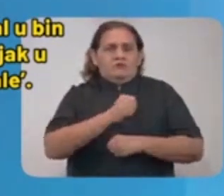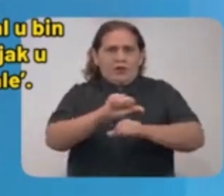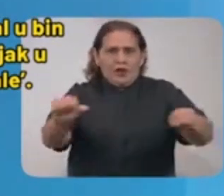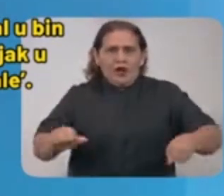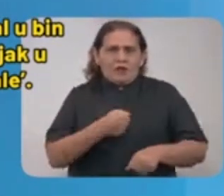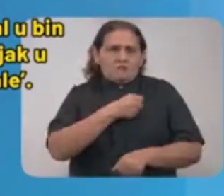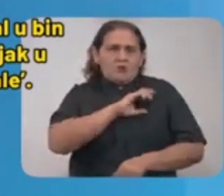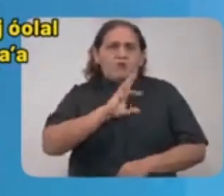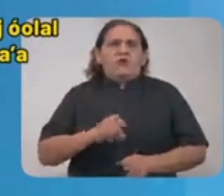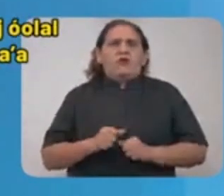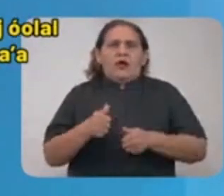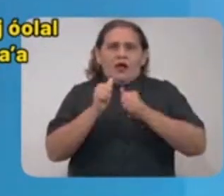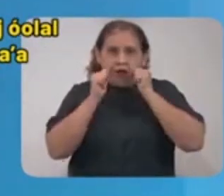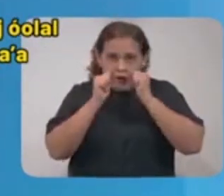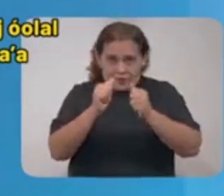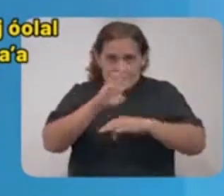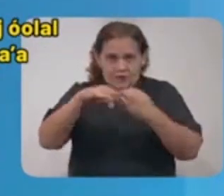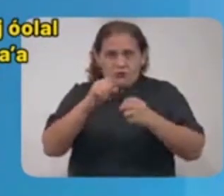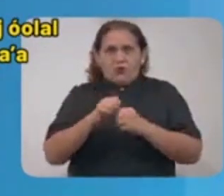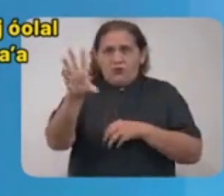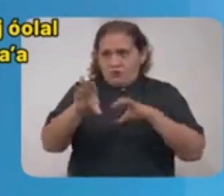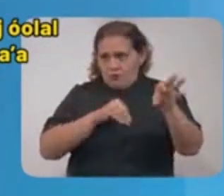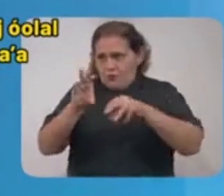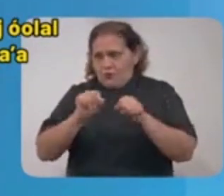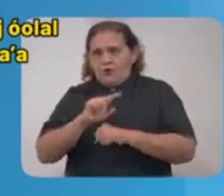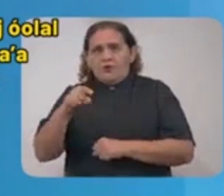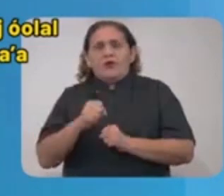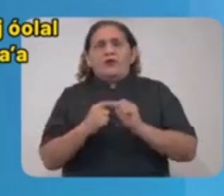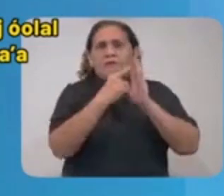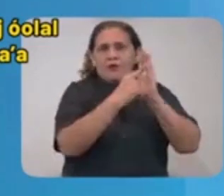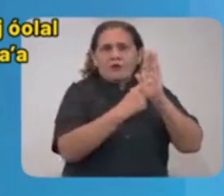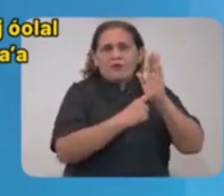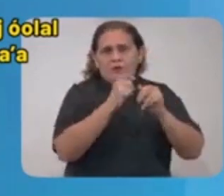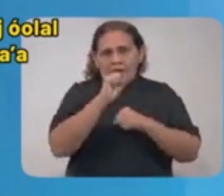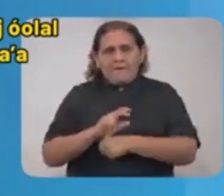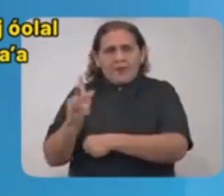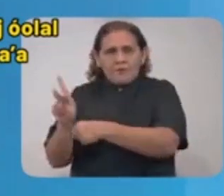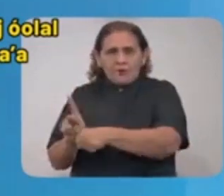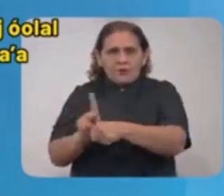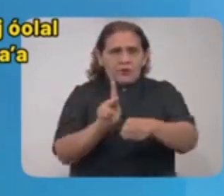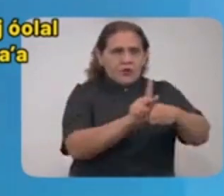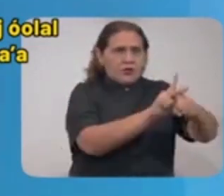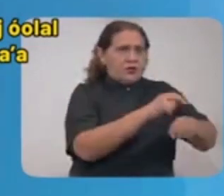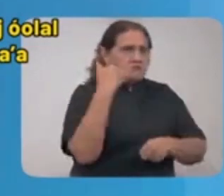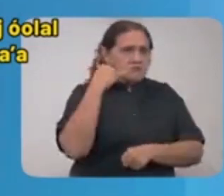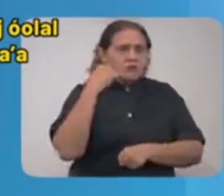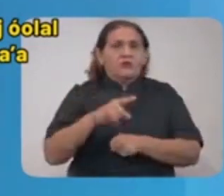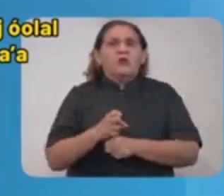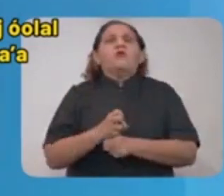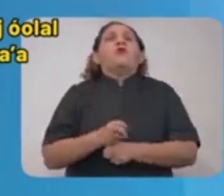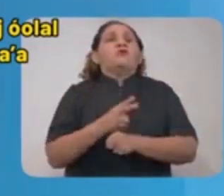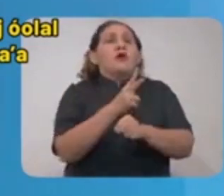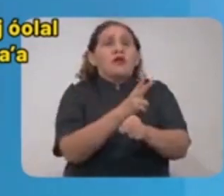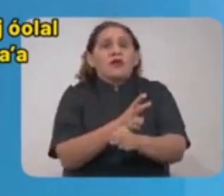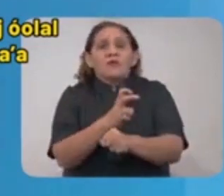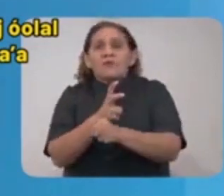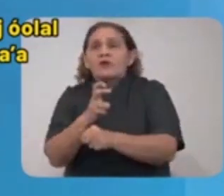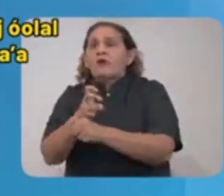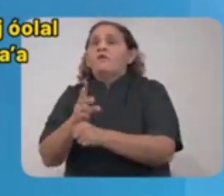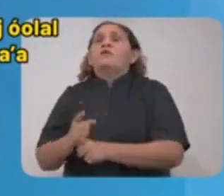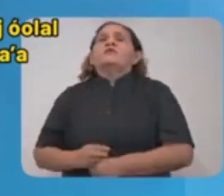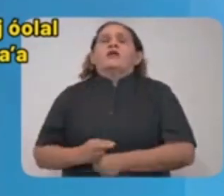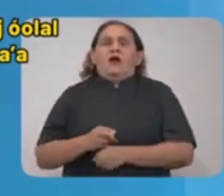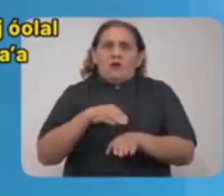contagiados que lo requieran. Estas medidas tienen como objetivo proteger la salud de los yucatecos. Los invitamos a seguirlas de manera